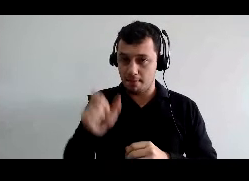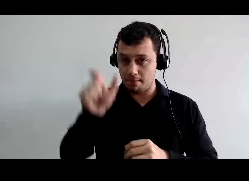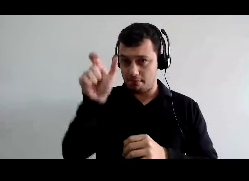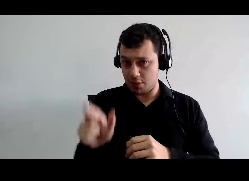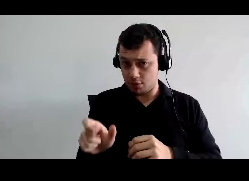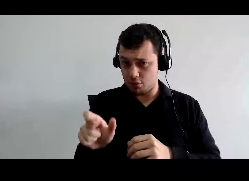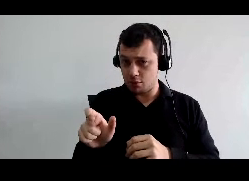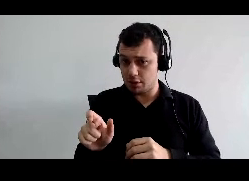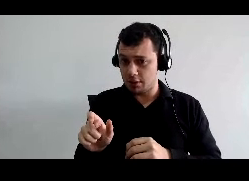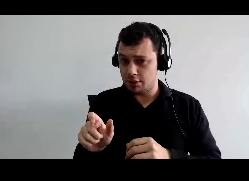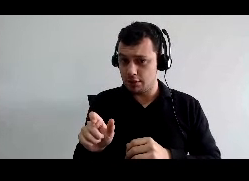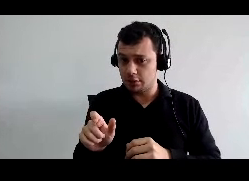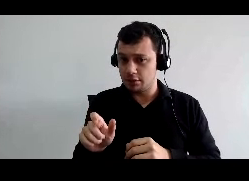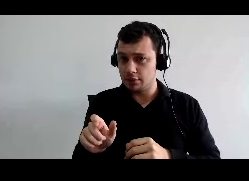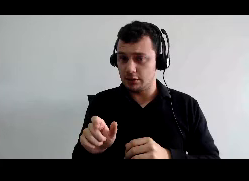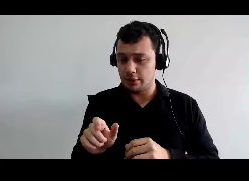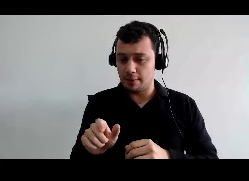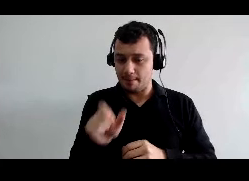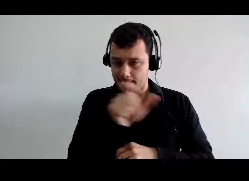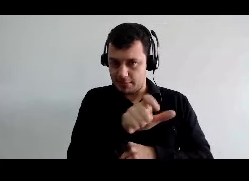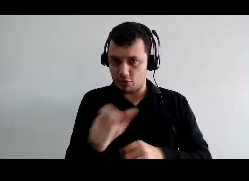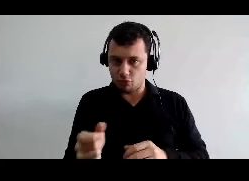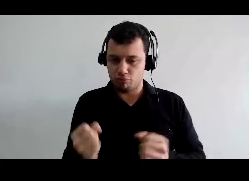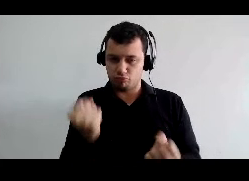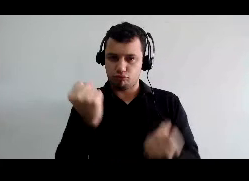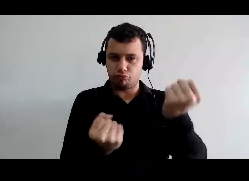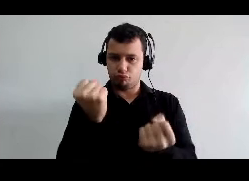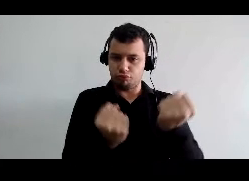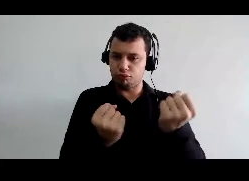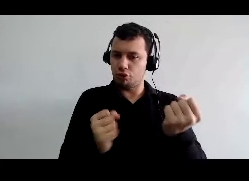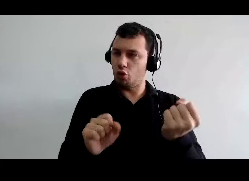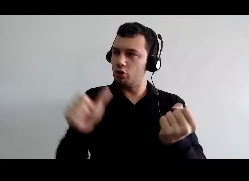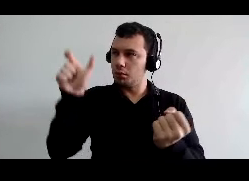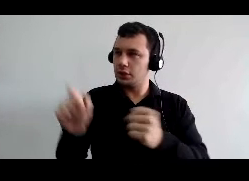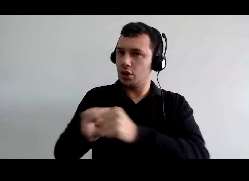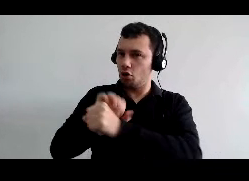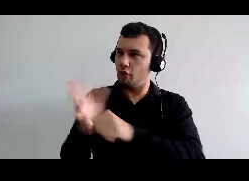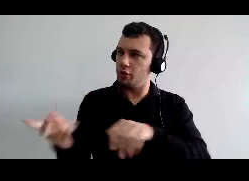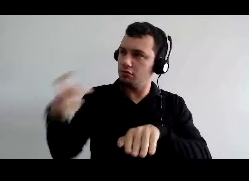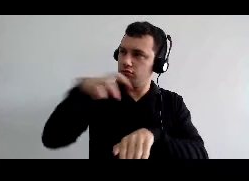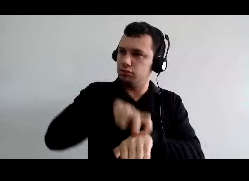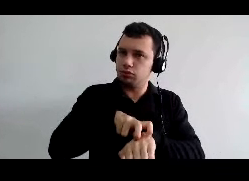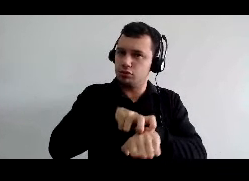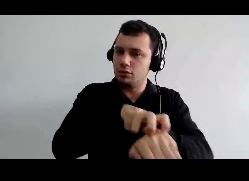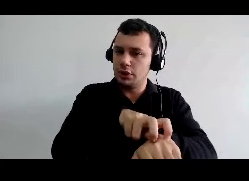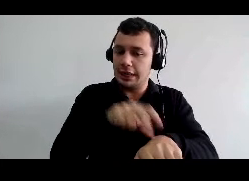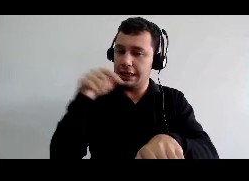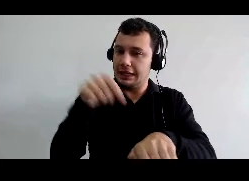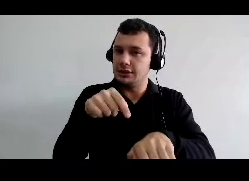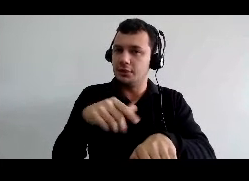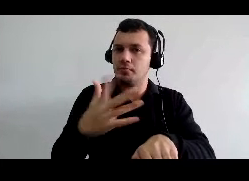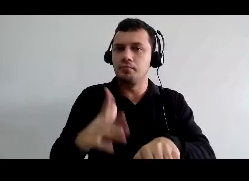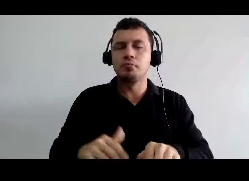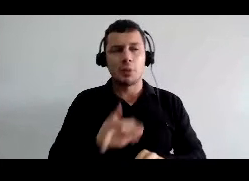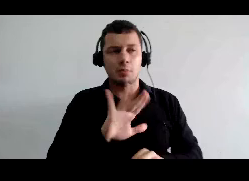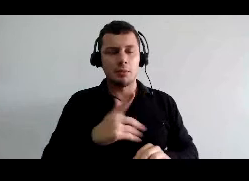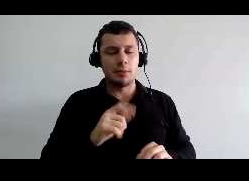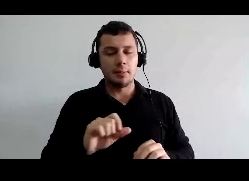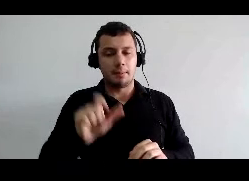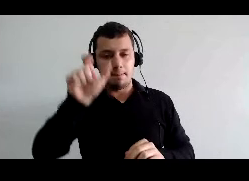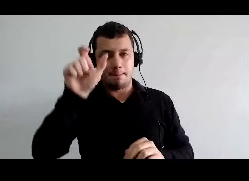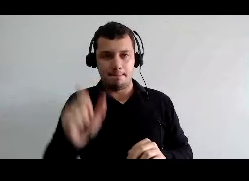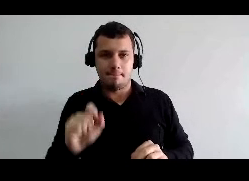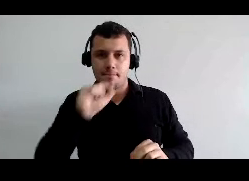los pacientes a la institución. No entiendo la pregunta clara. Nos hacen la siguiente pregunta. ¿El personal de